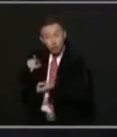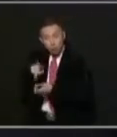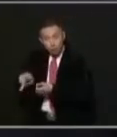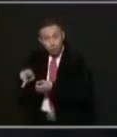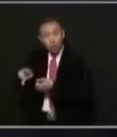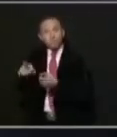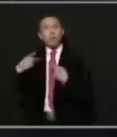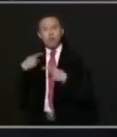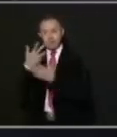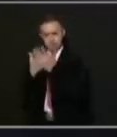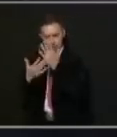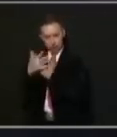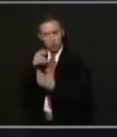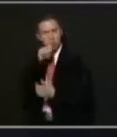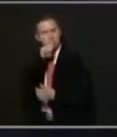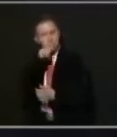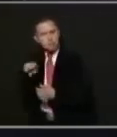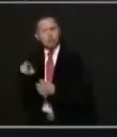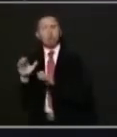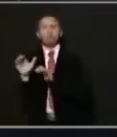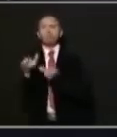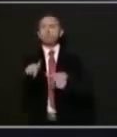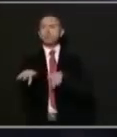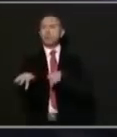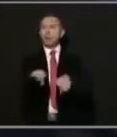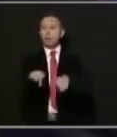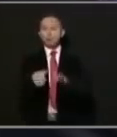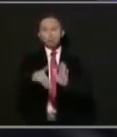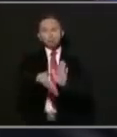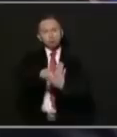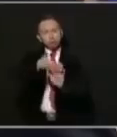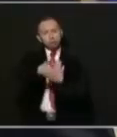comunidades para lograr un efecto